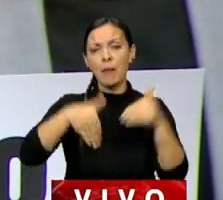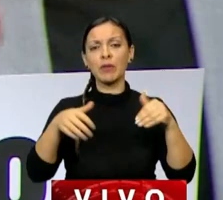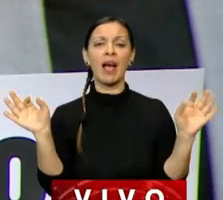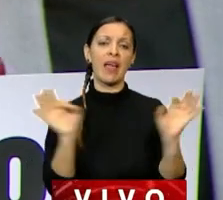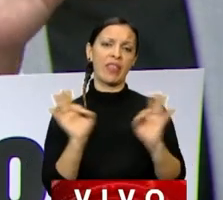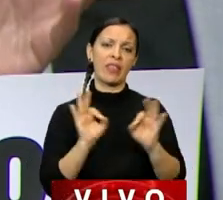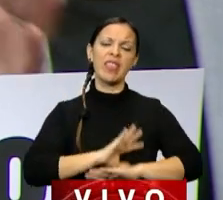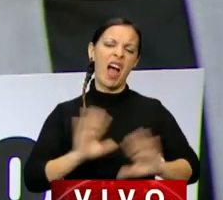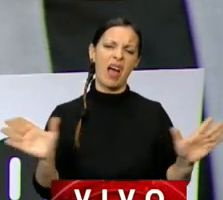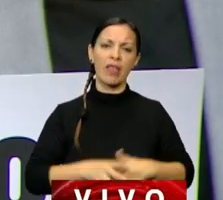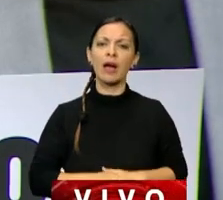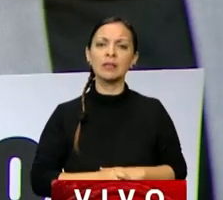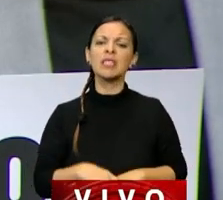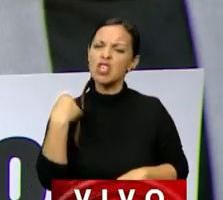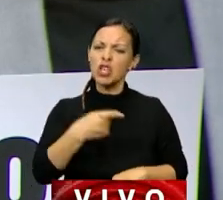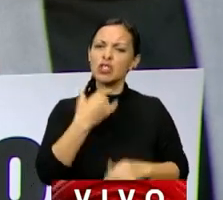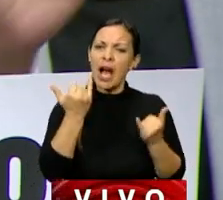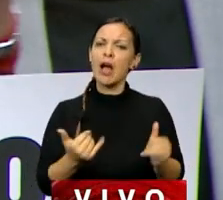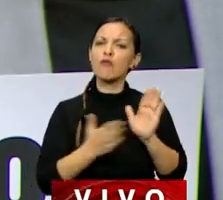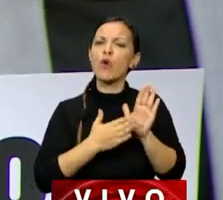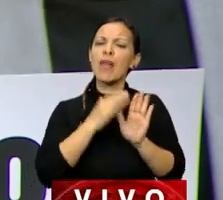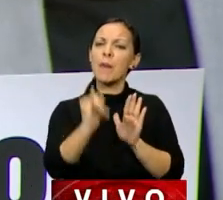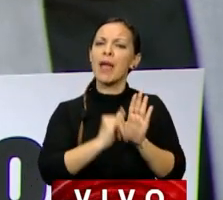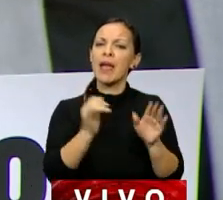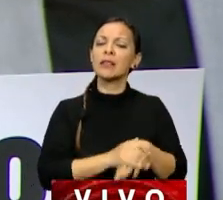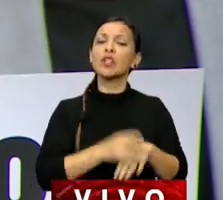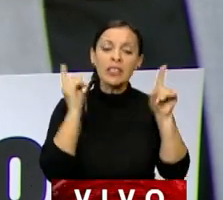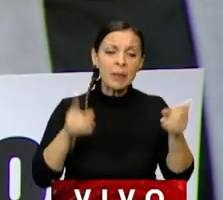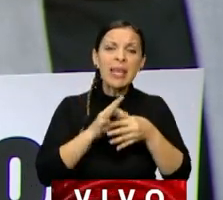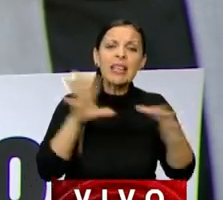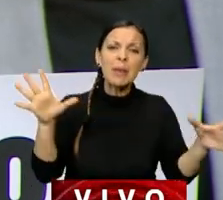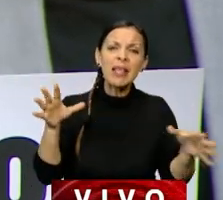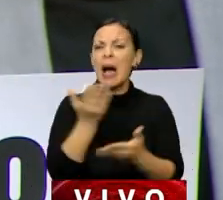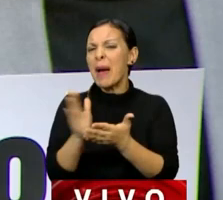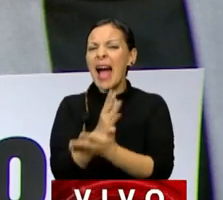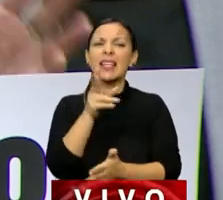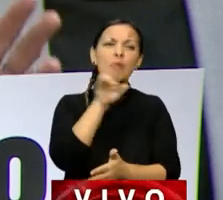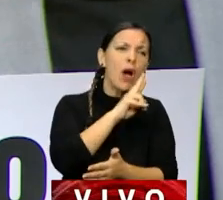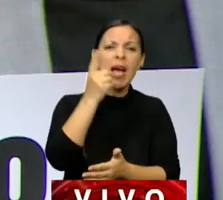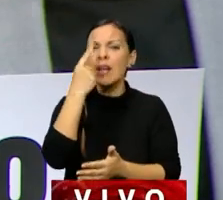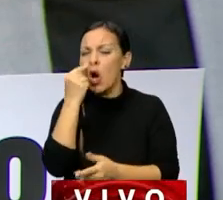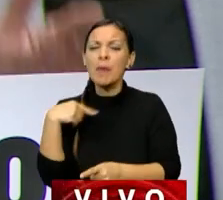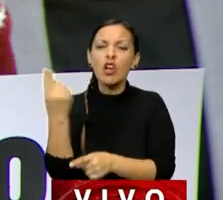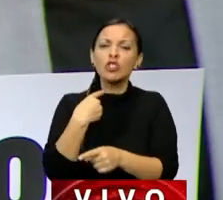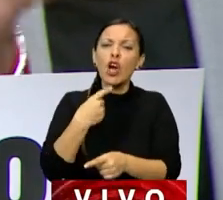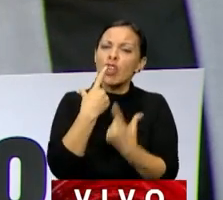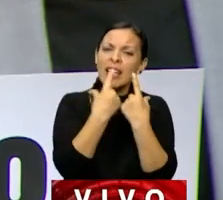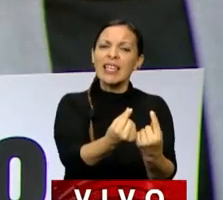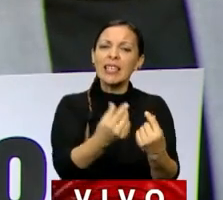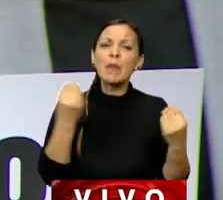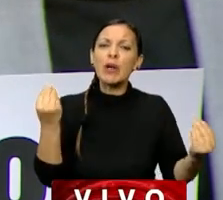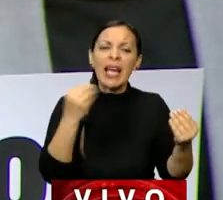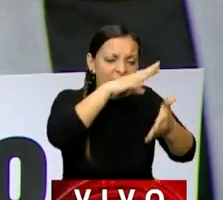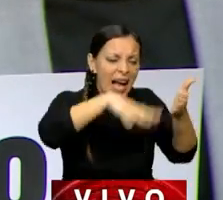Cámara, porque fundamentamos claramente que incluso con independencia del género, lo que cuestionamos es la